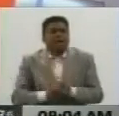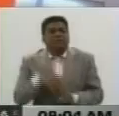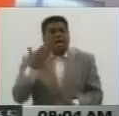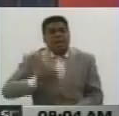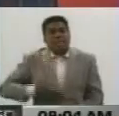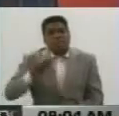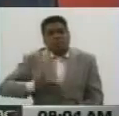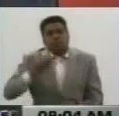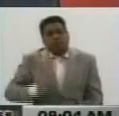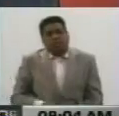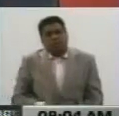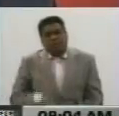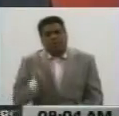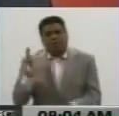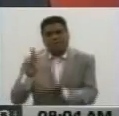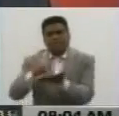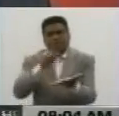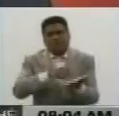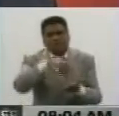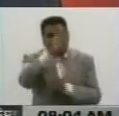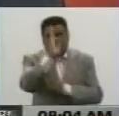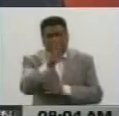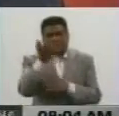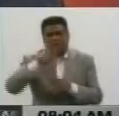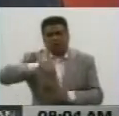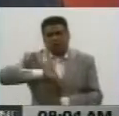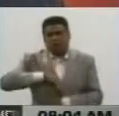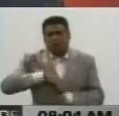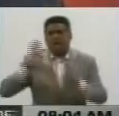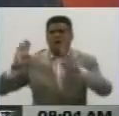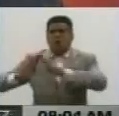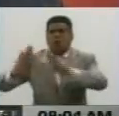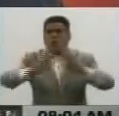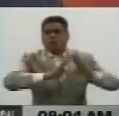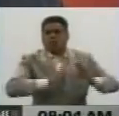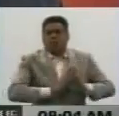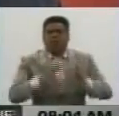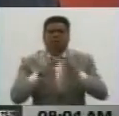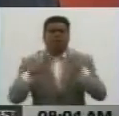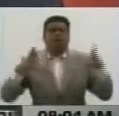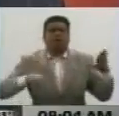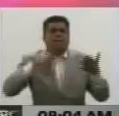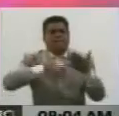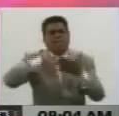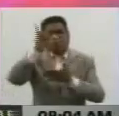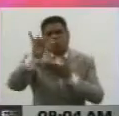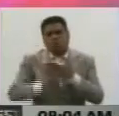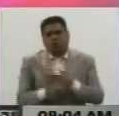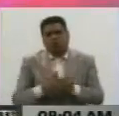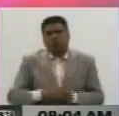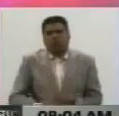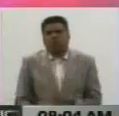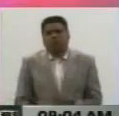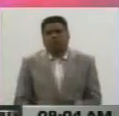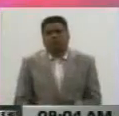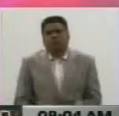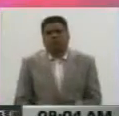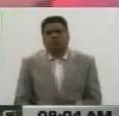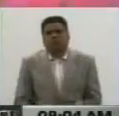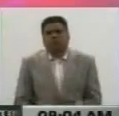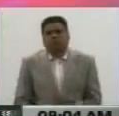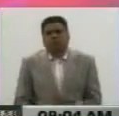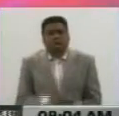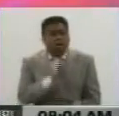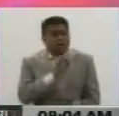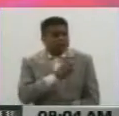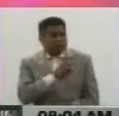importante que la participación directa de nuestras comunidades en este gran proyecto. Y se está atendiendo, ministro, se está reivindicando. Bueno, usted decía que venía en Chile y en muchas otras